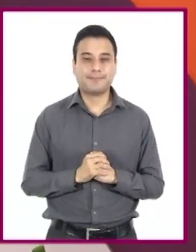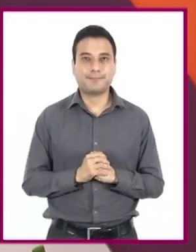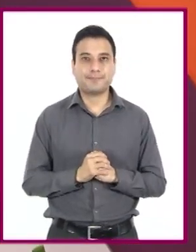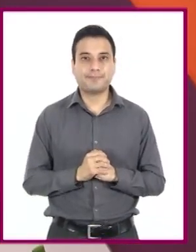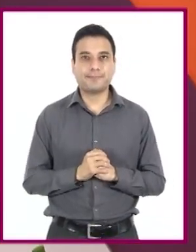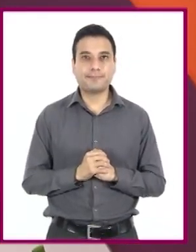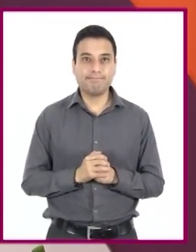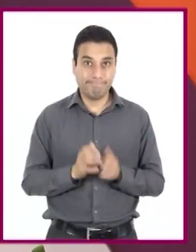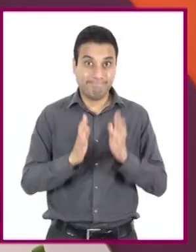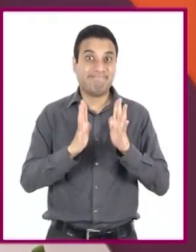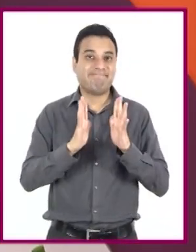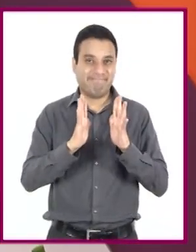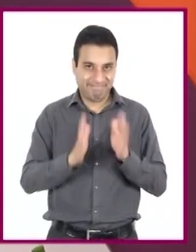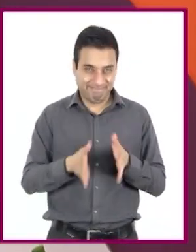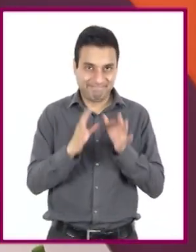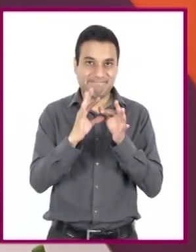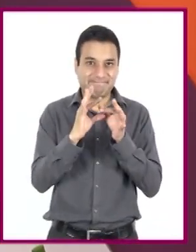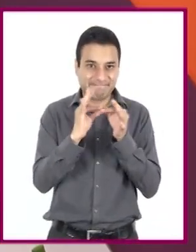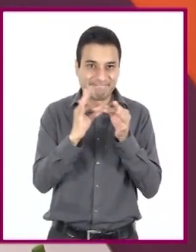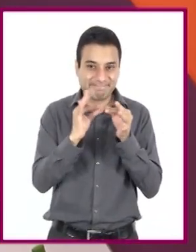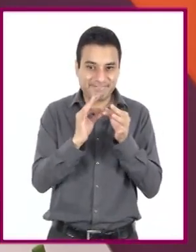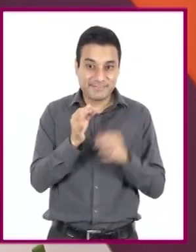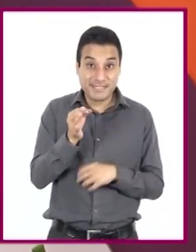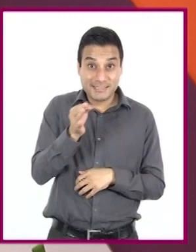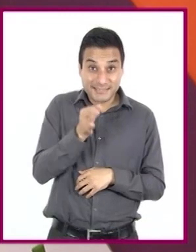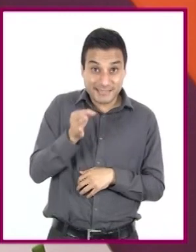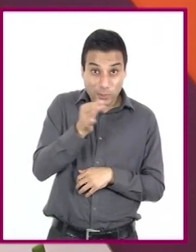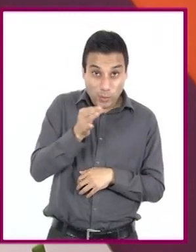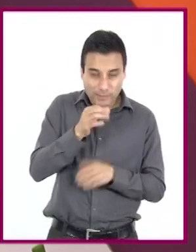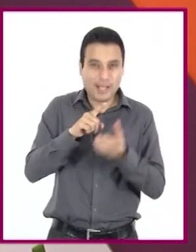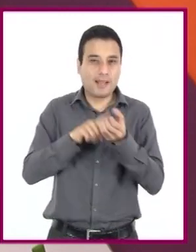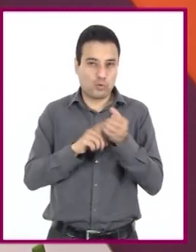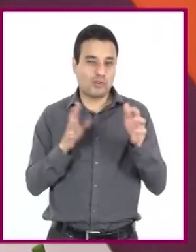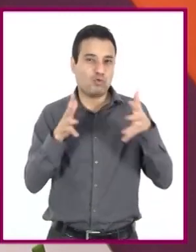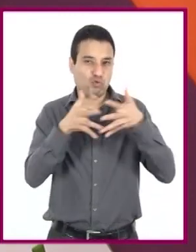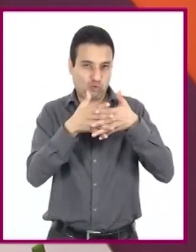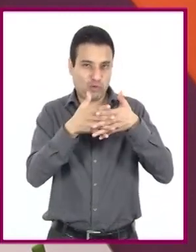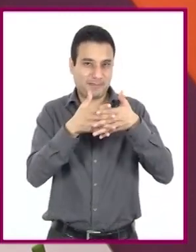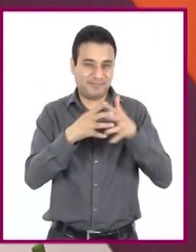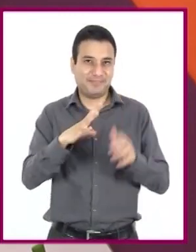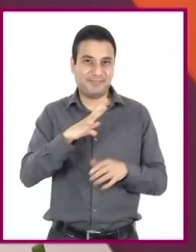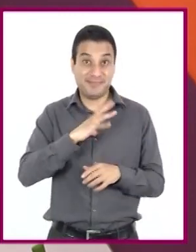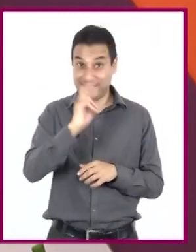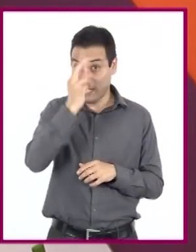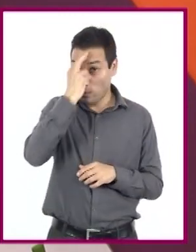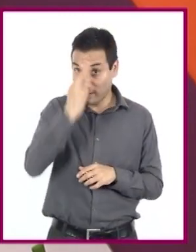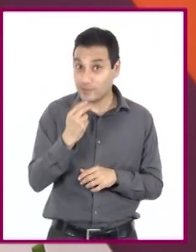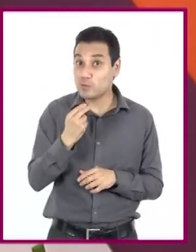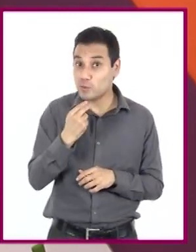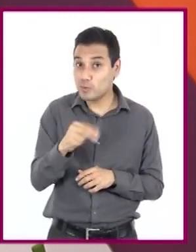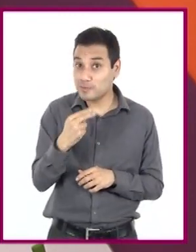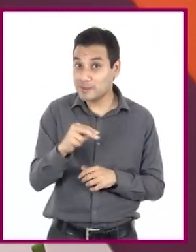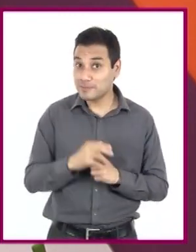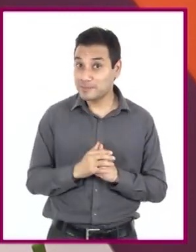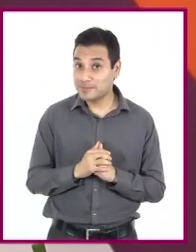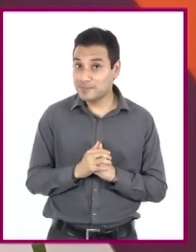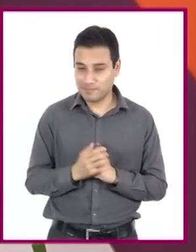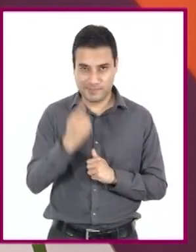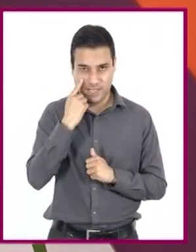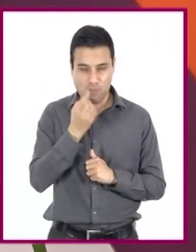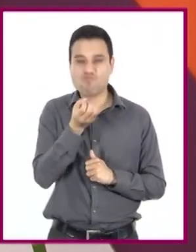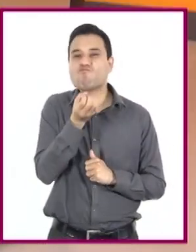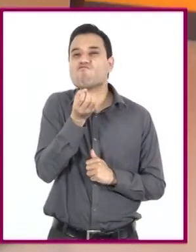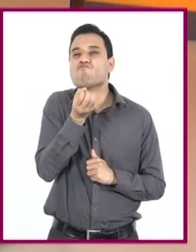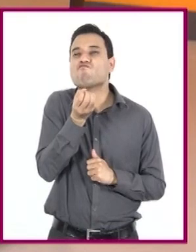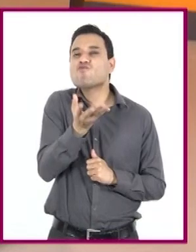Ya aprendimos que la célula se conforma de varias estructuras básicas. ¿Recuerdan su nombre? Les damos 2